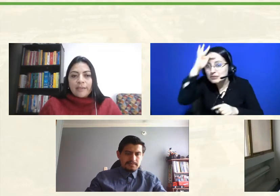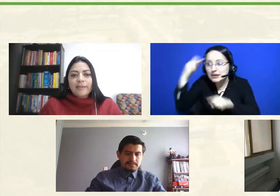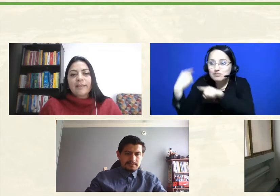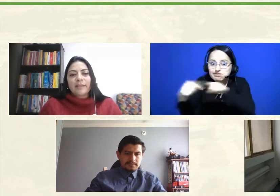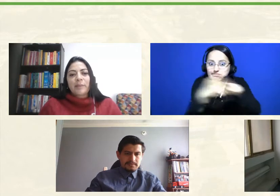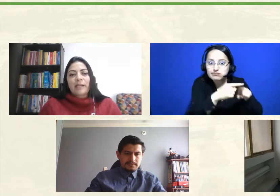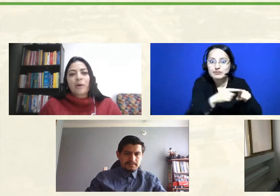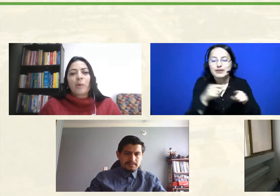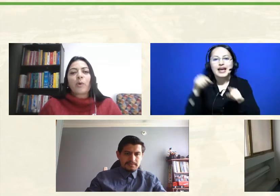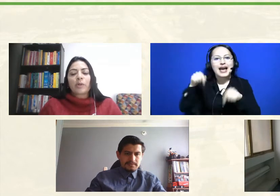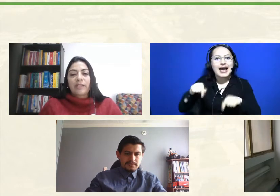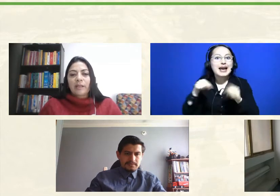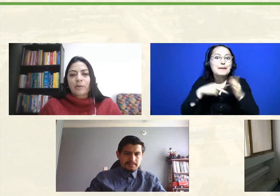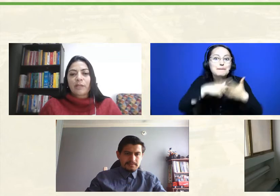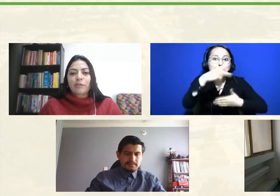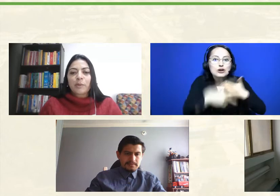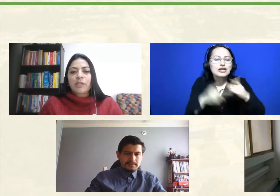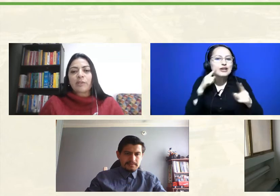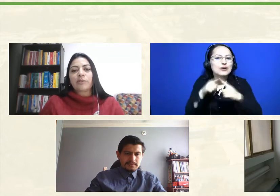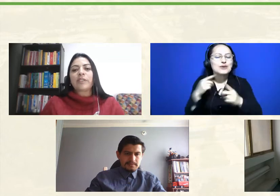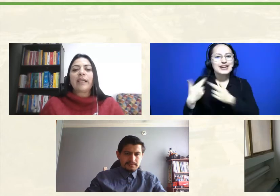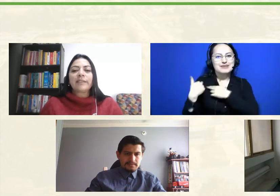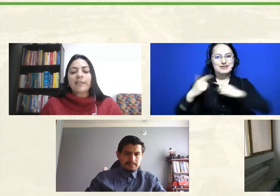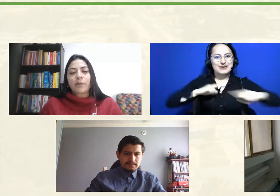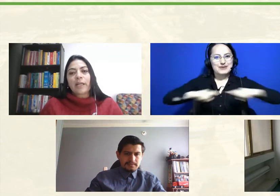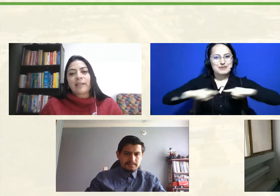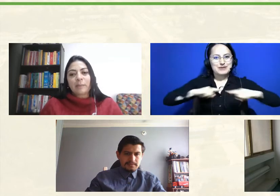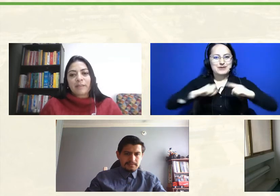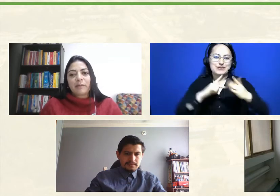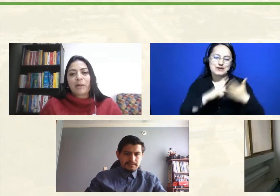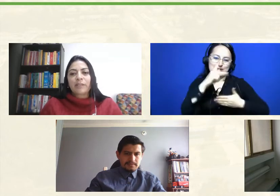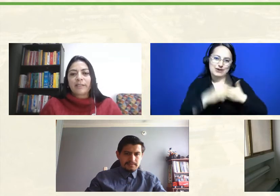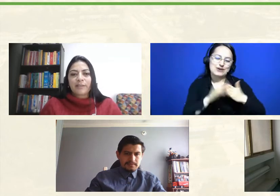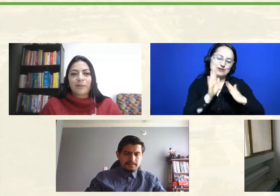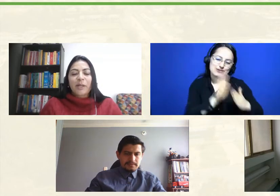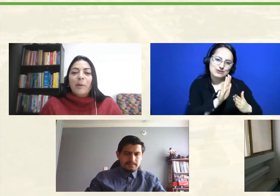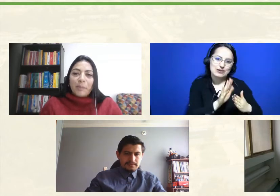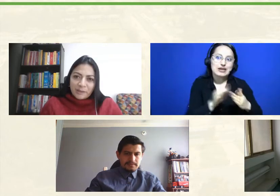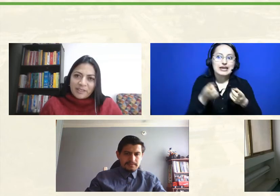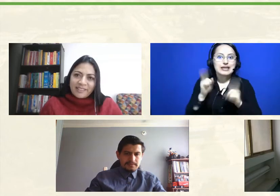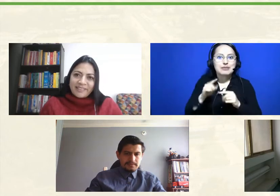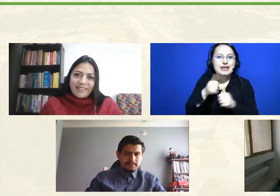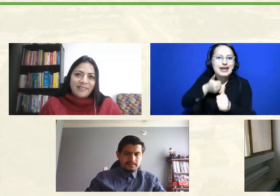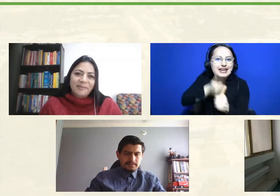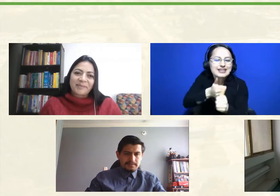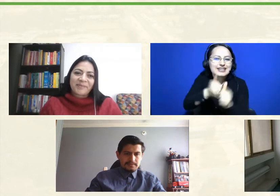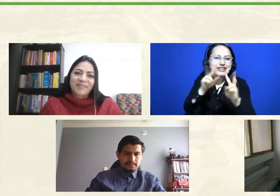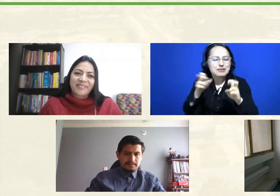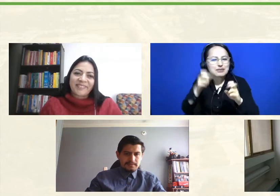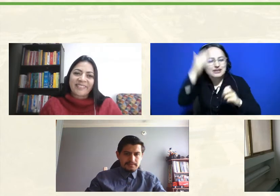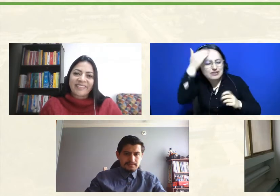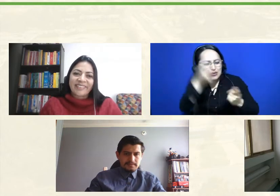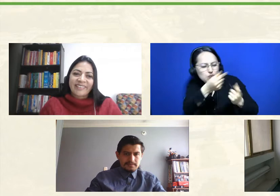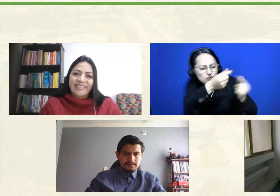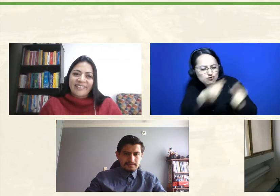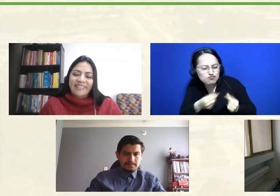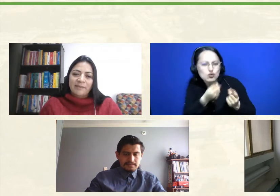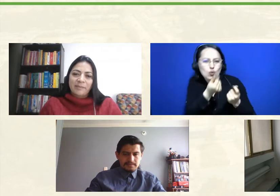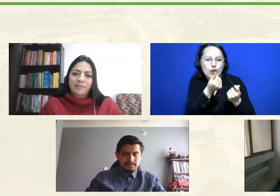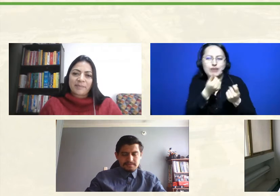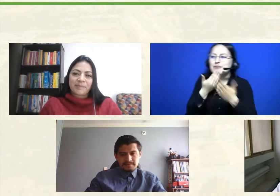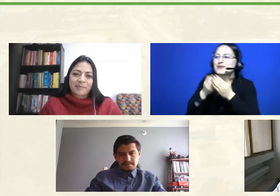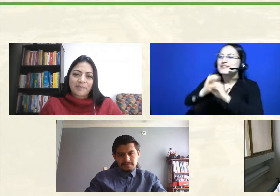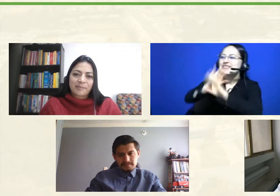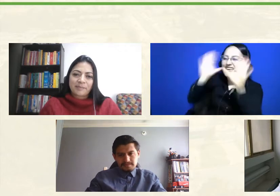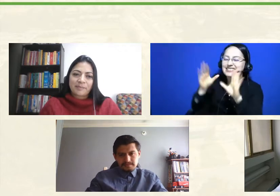por tu lugar se desempeña como coordinador de los proyectos y asesor en temas de valorización. Buenos días, Hernán. Buenos días, Ana